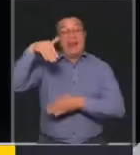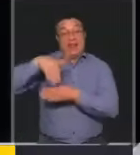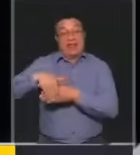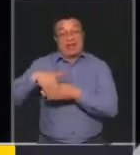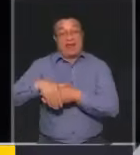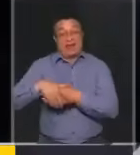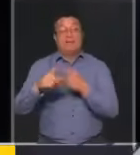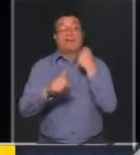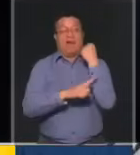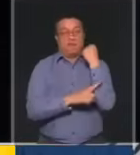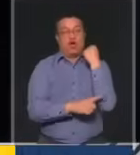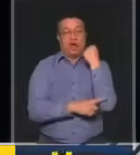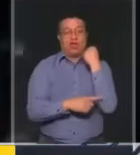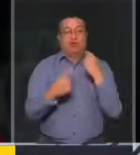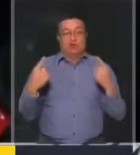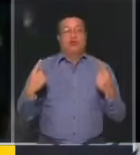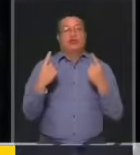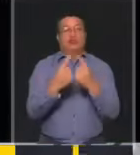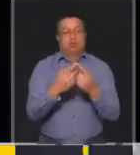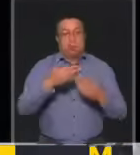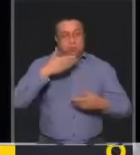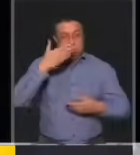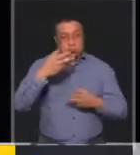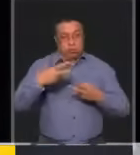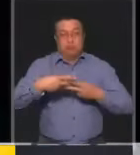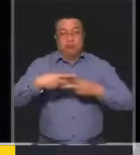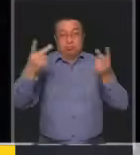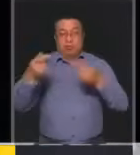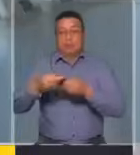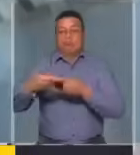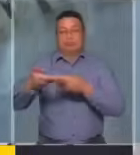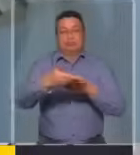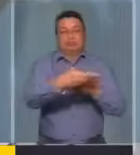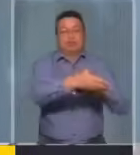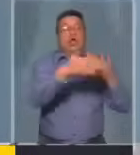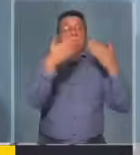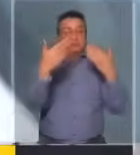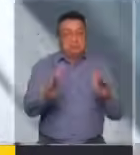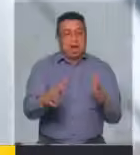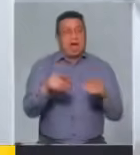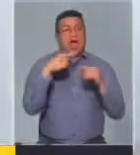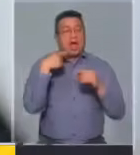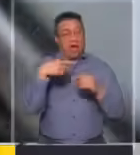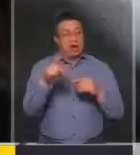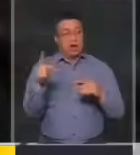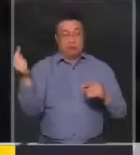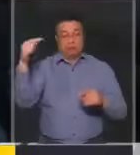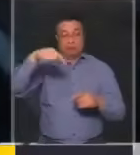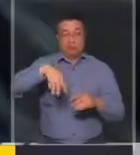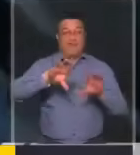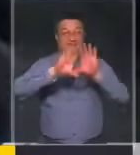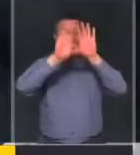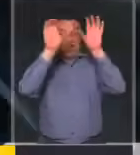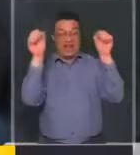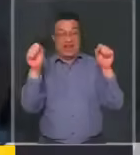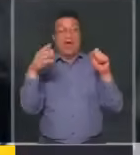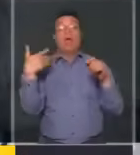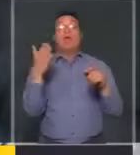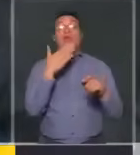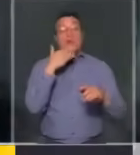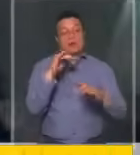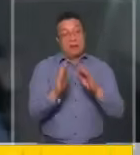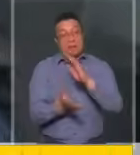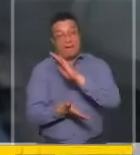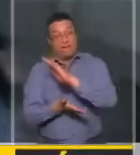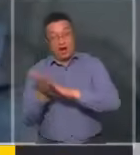abogado, entregó una declaración a los medios de comunicación cuando precisamente ya llegaban hasta acá, hasta la Fiscalía Oriente, y también cuando cuando se retiraron, indicando